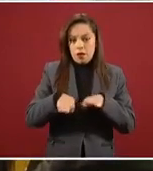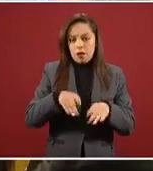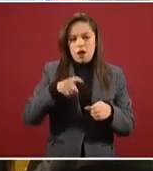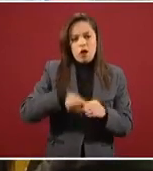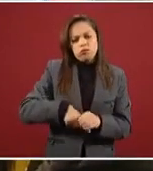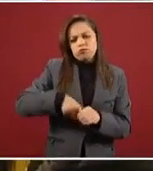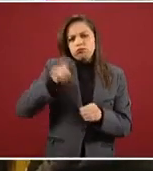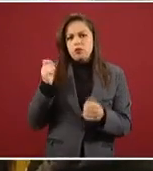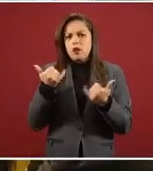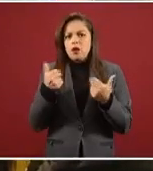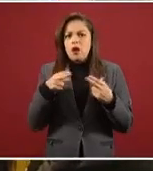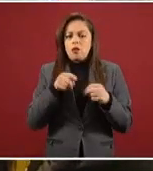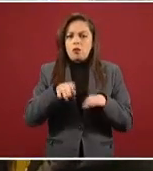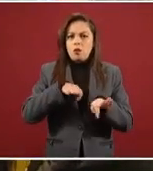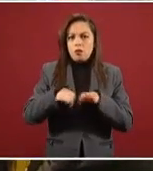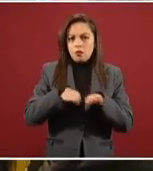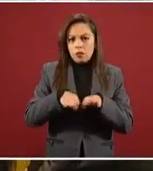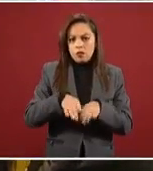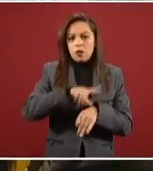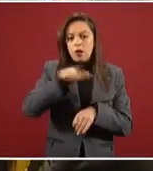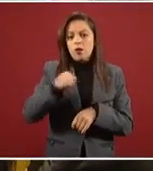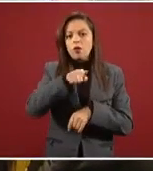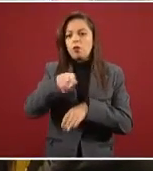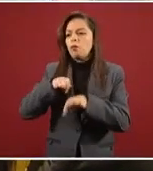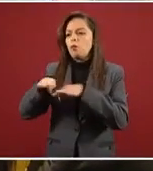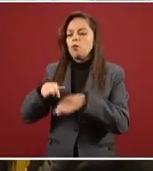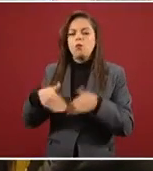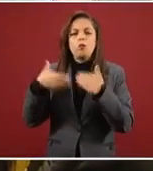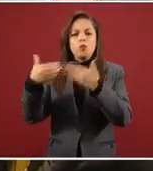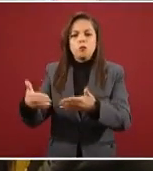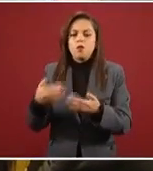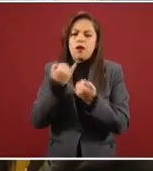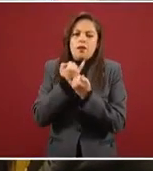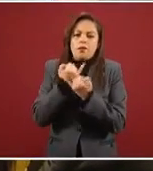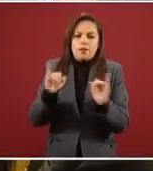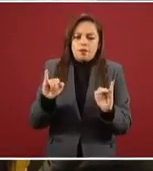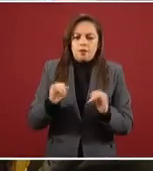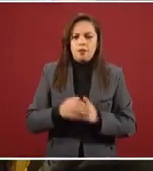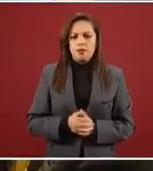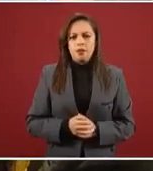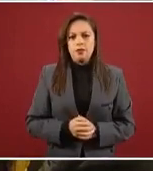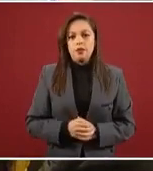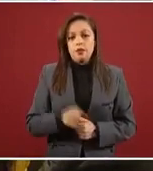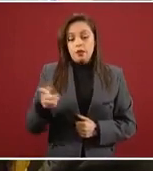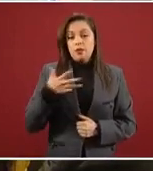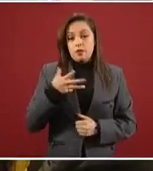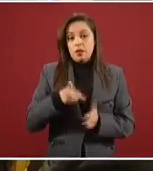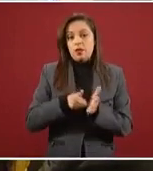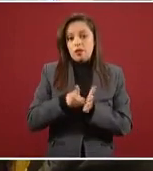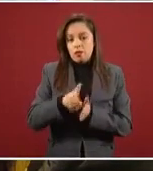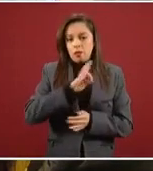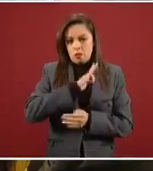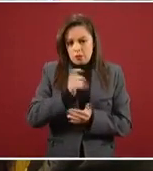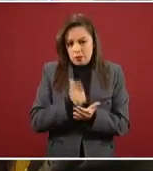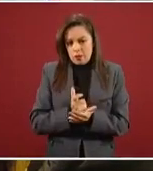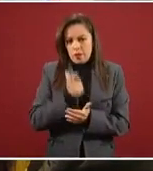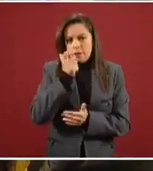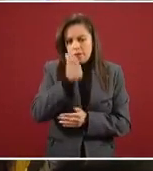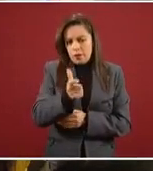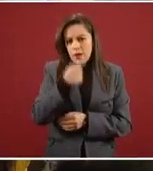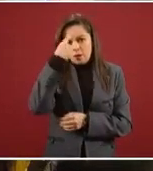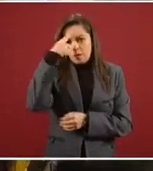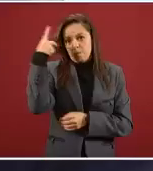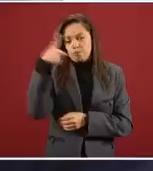laboral y que se convierten en trabajadores independientes o autoempleados con derecho a pagar seguridad social. Aquí hay